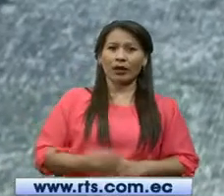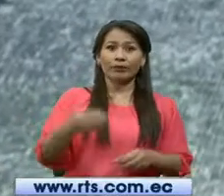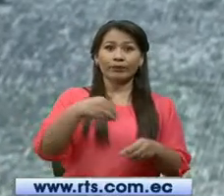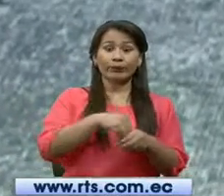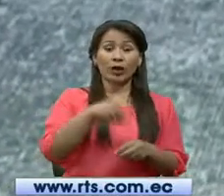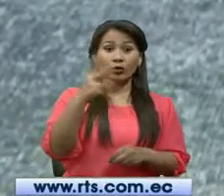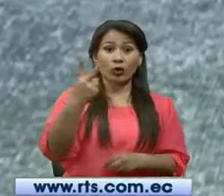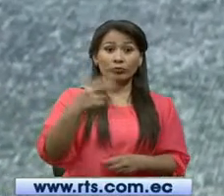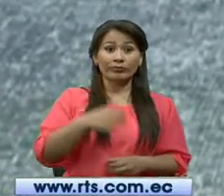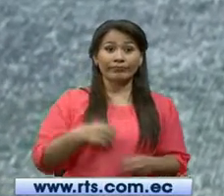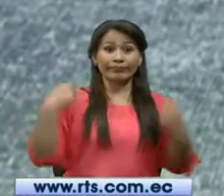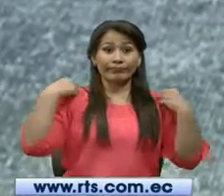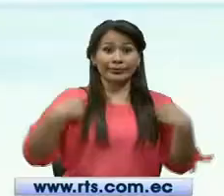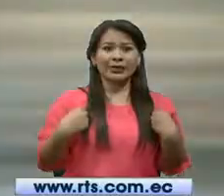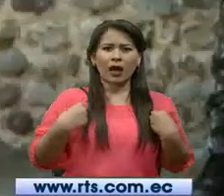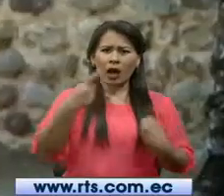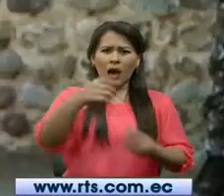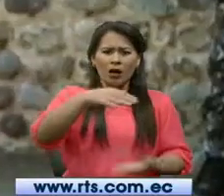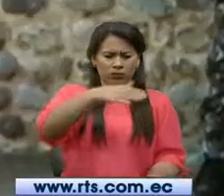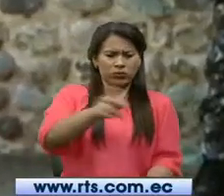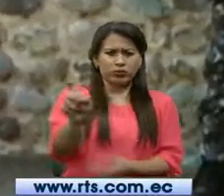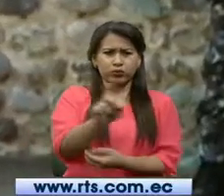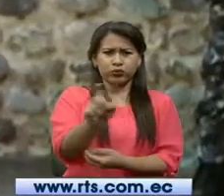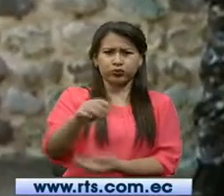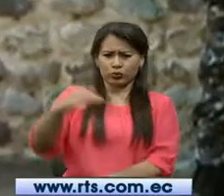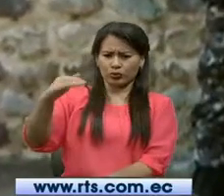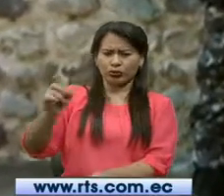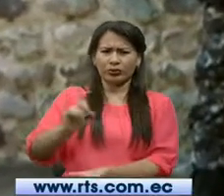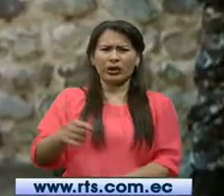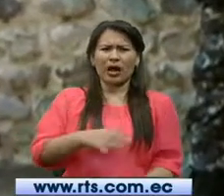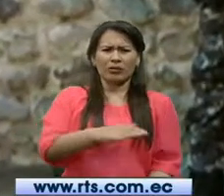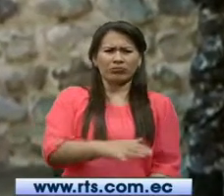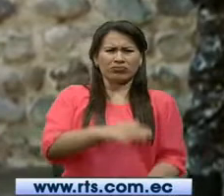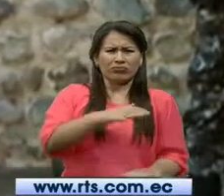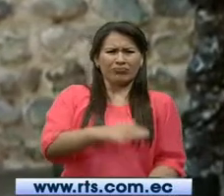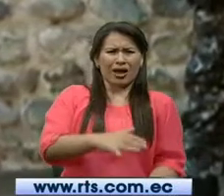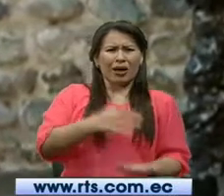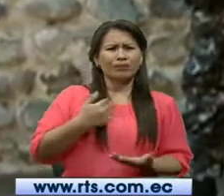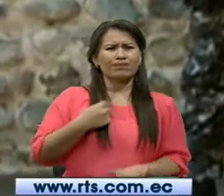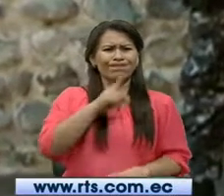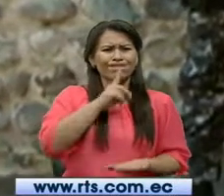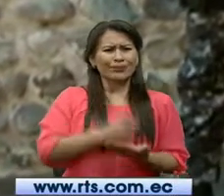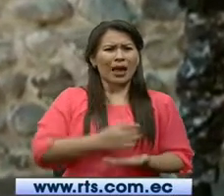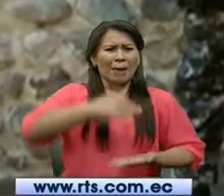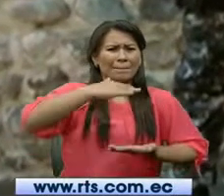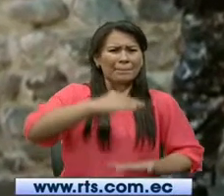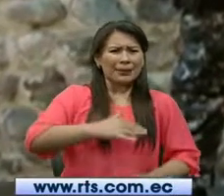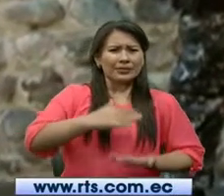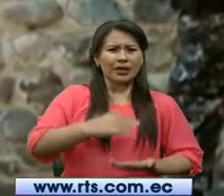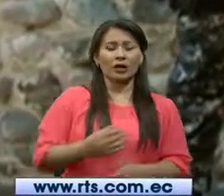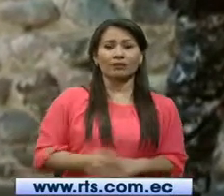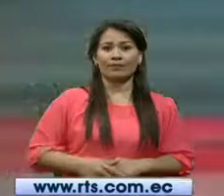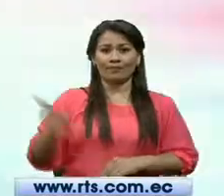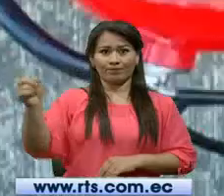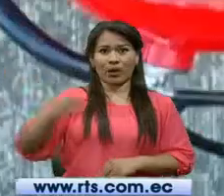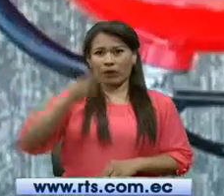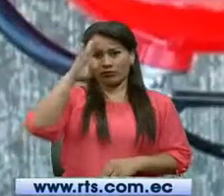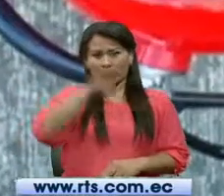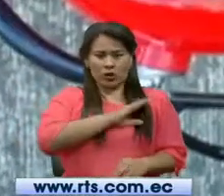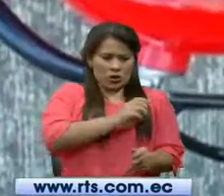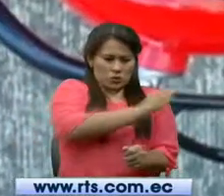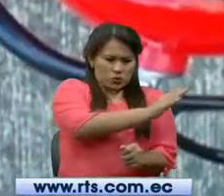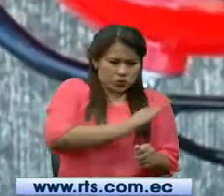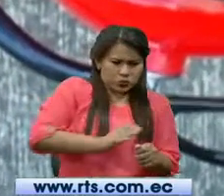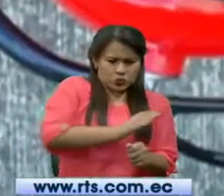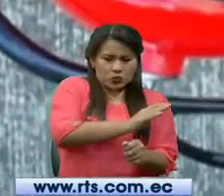maletas igual número de extintores. El peso superaba la carga habitual y, ayudados con una sierra, cortaron los cilindros, en cuyo